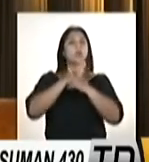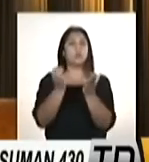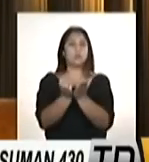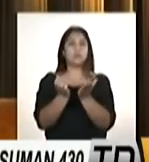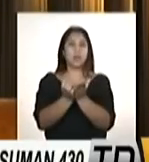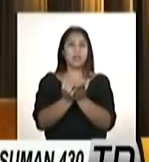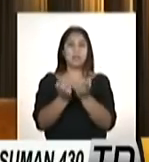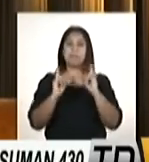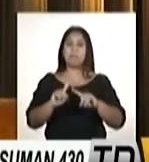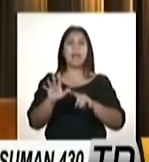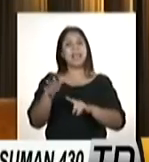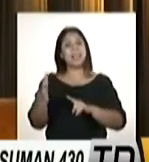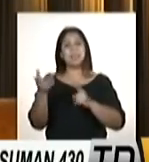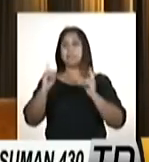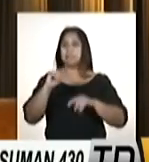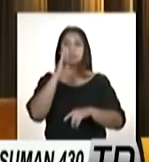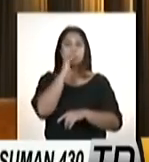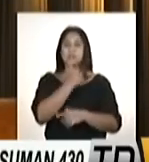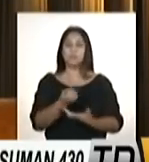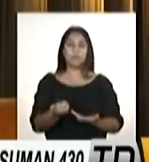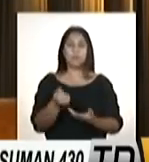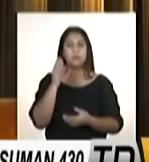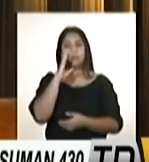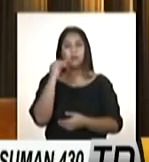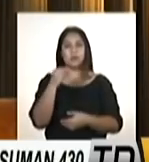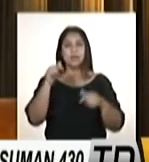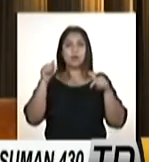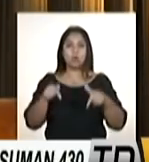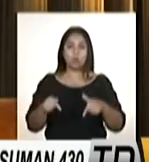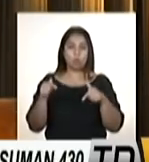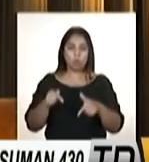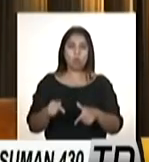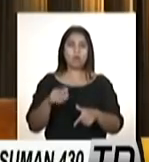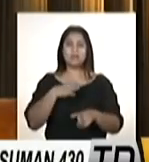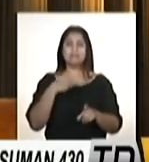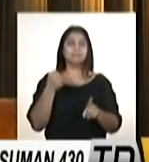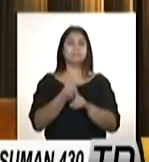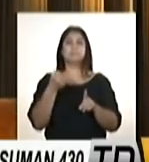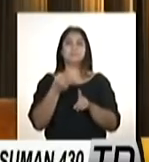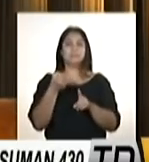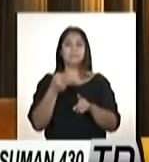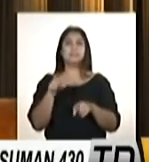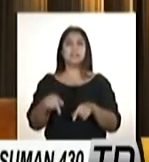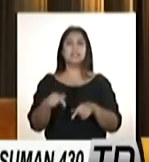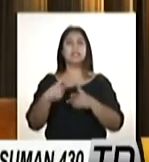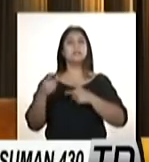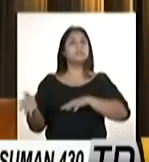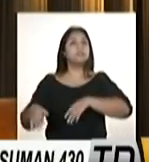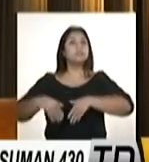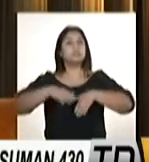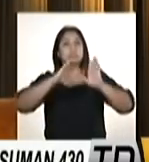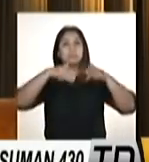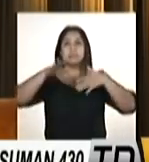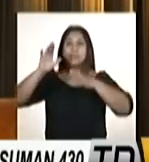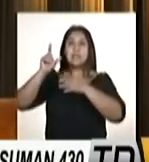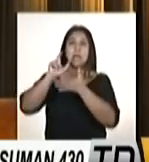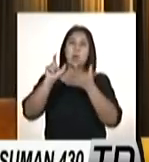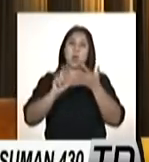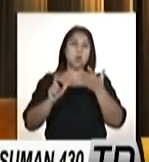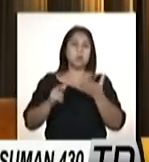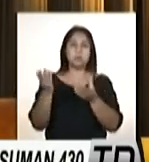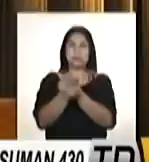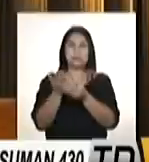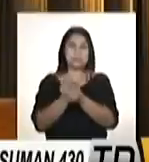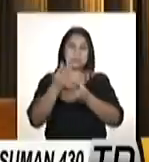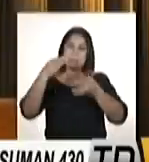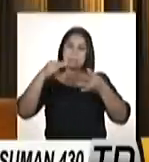pero no lo pudimos hacer porque simple y sencillamente hoy se iba a coincidir con el envío de los materiales educativos y